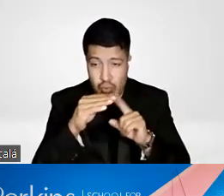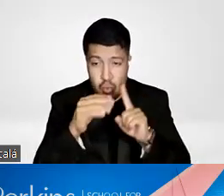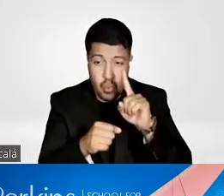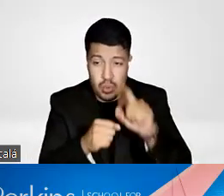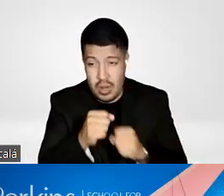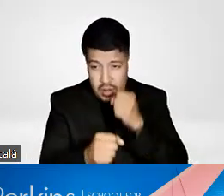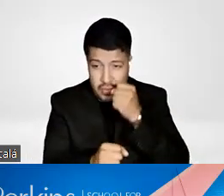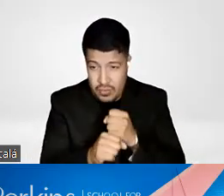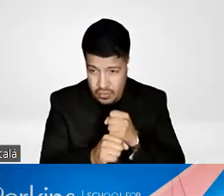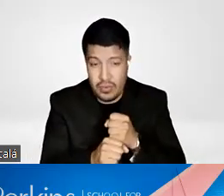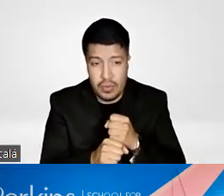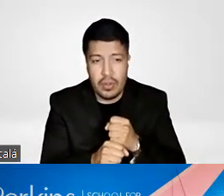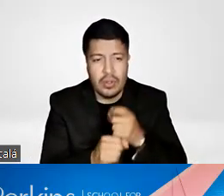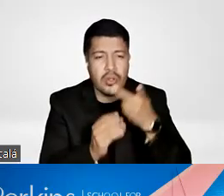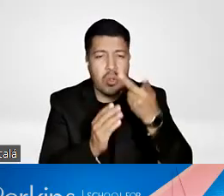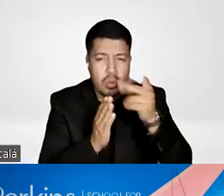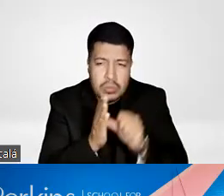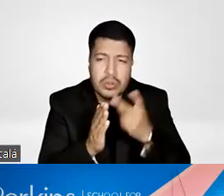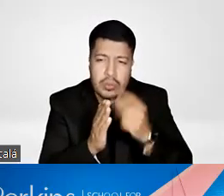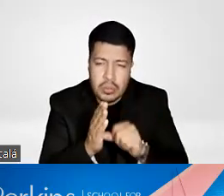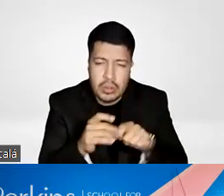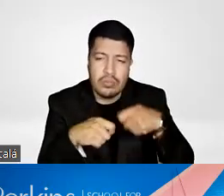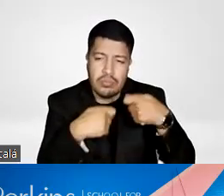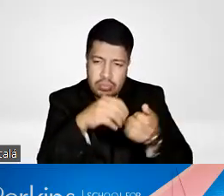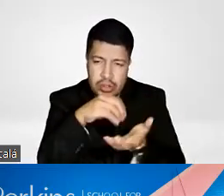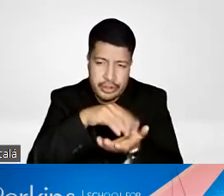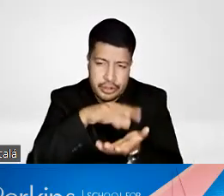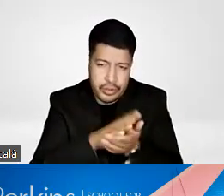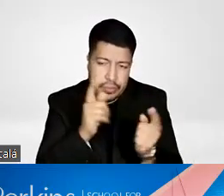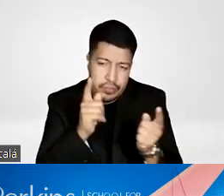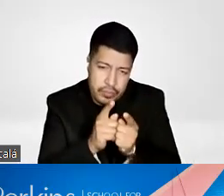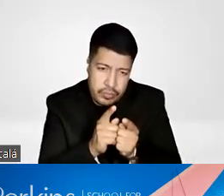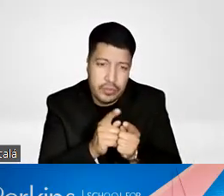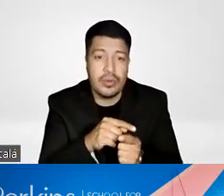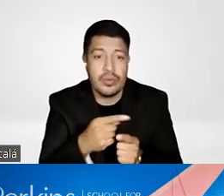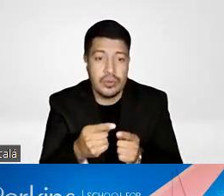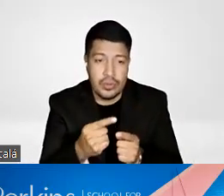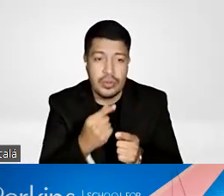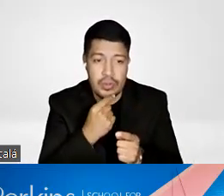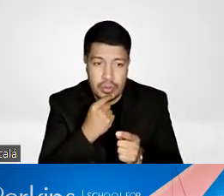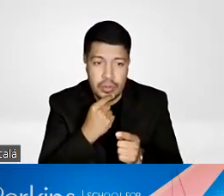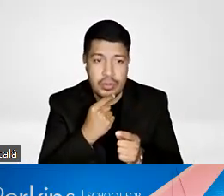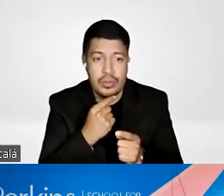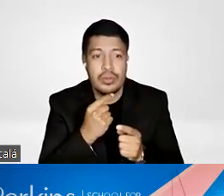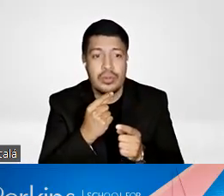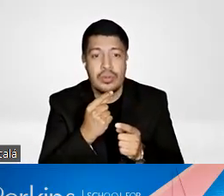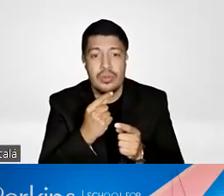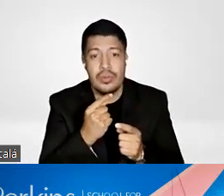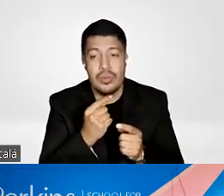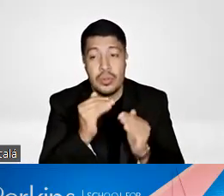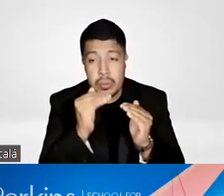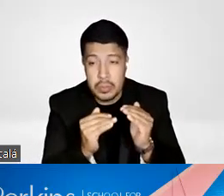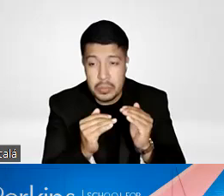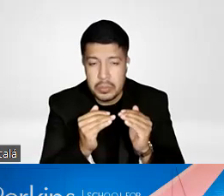y al niño entre 1 y 4 años una consulta cada 6 meses como mínimo. Pero si nosotros nos vamos a revisar el índice de